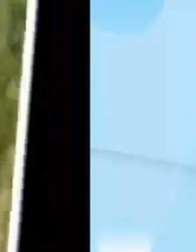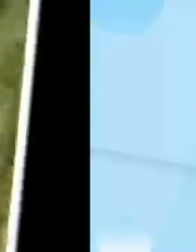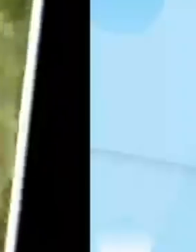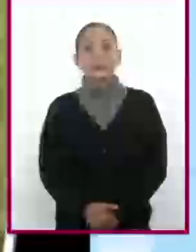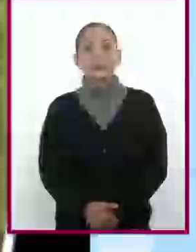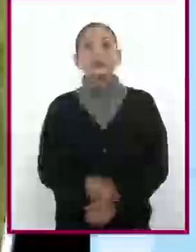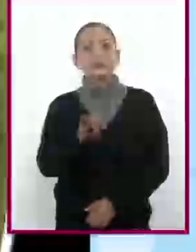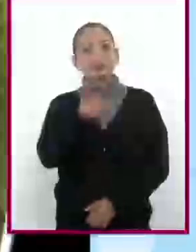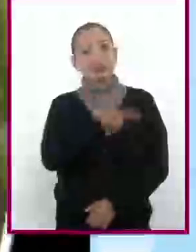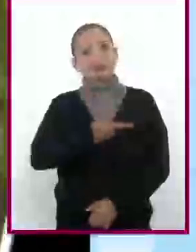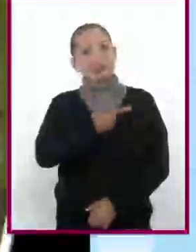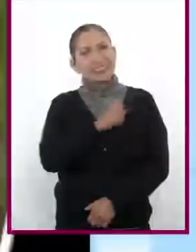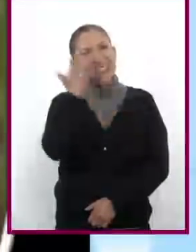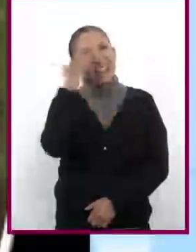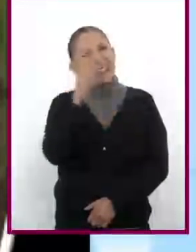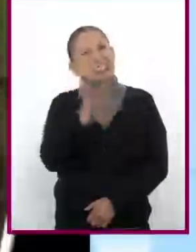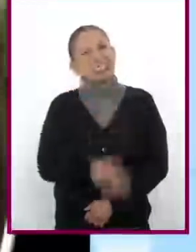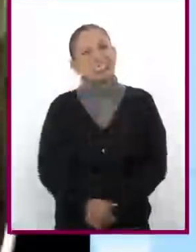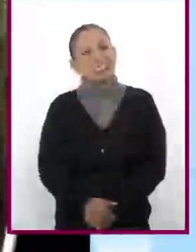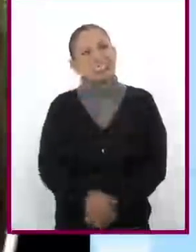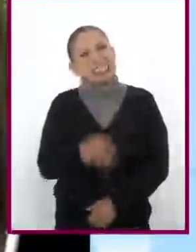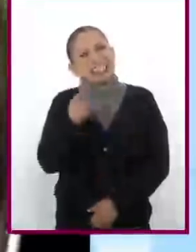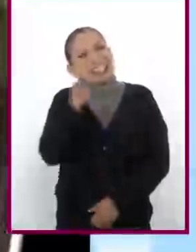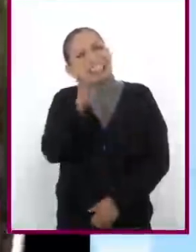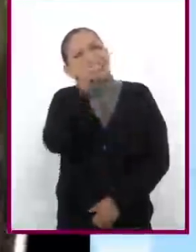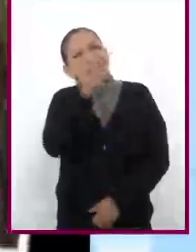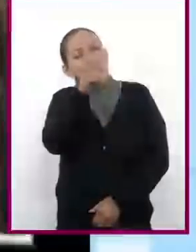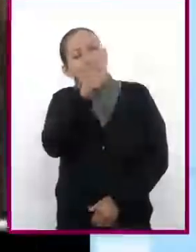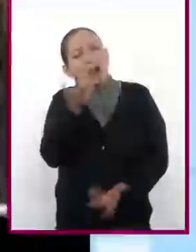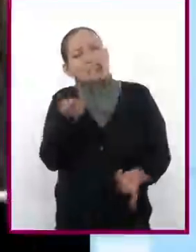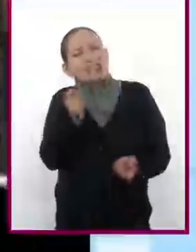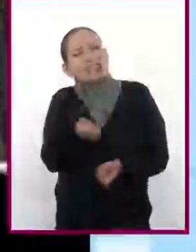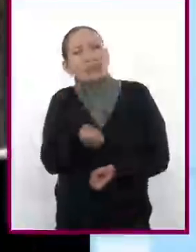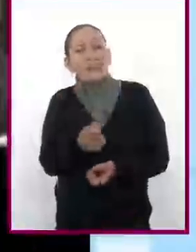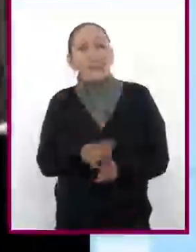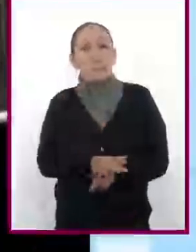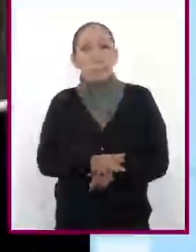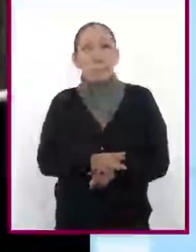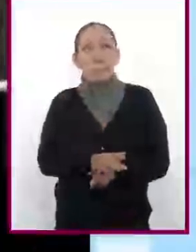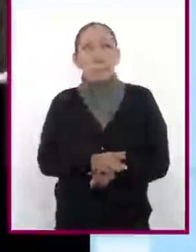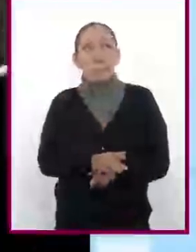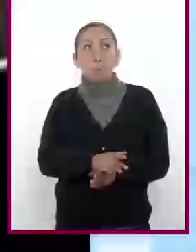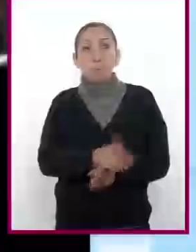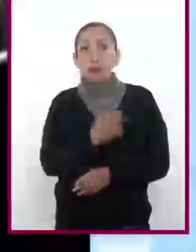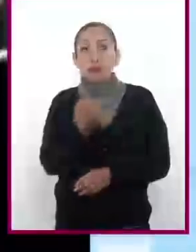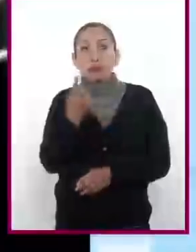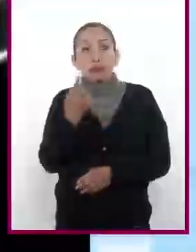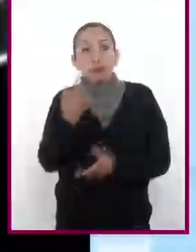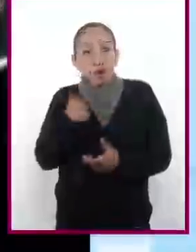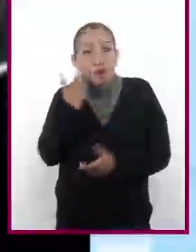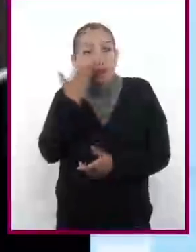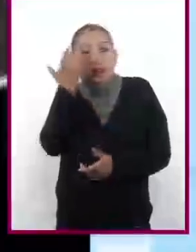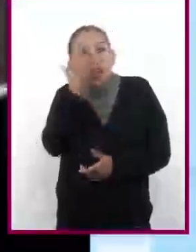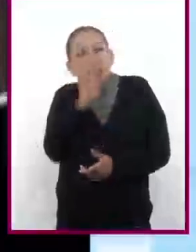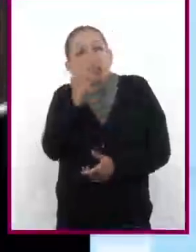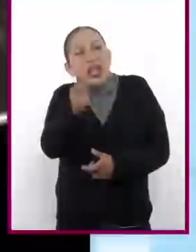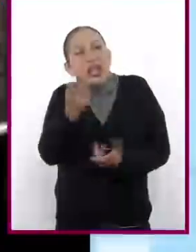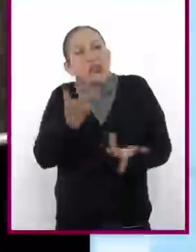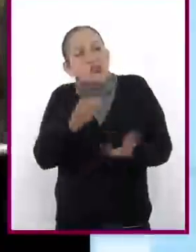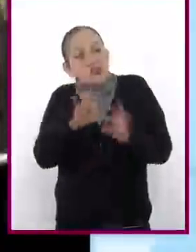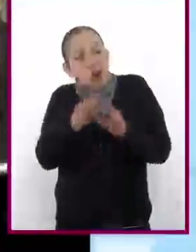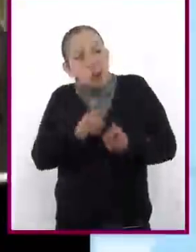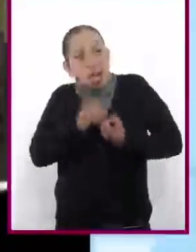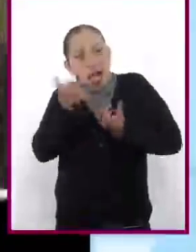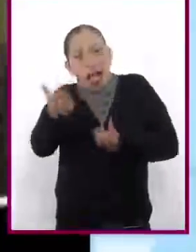Sí, me gustaría saber sobre esa lengua porque pues me gusta saber sobre las expresiones